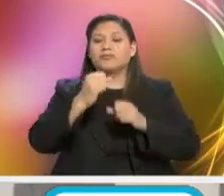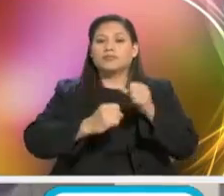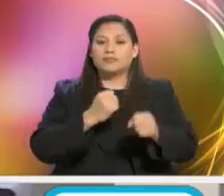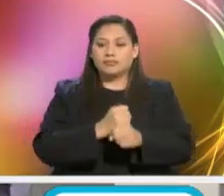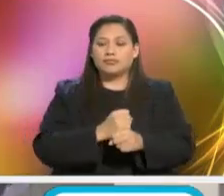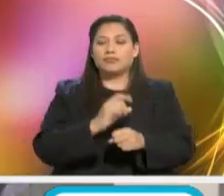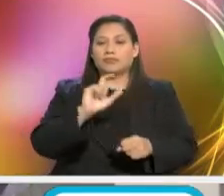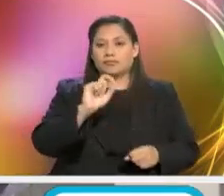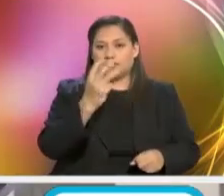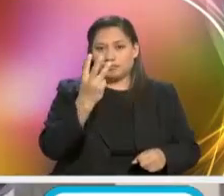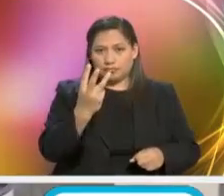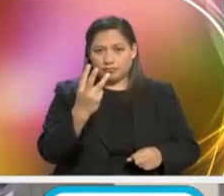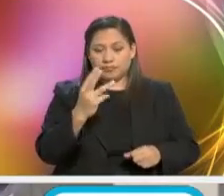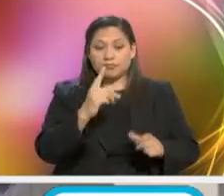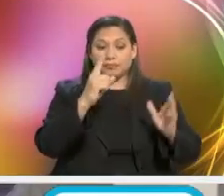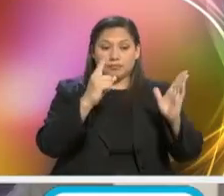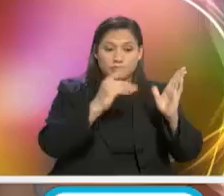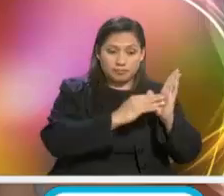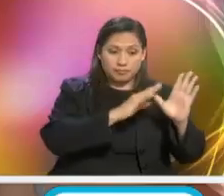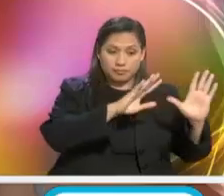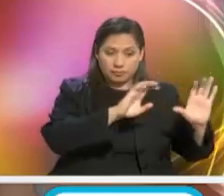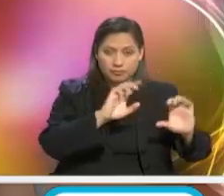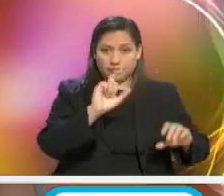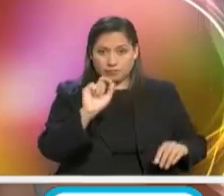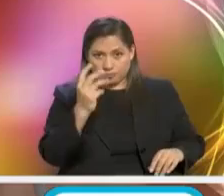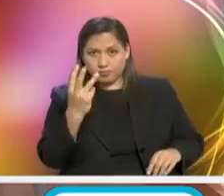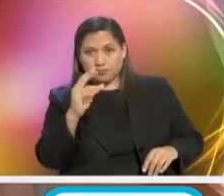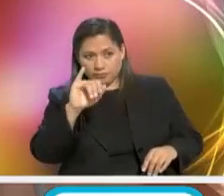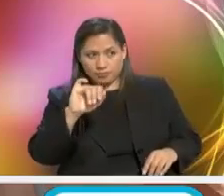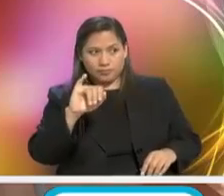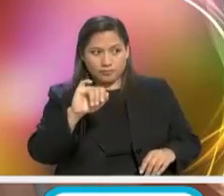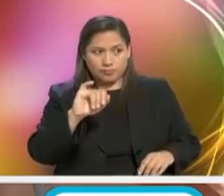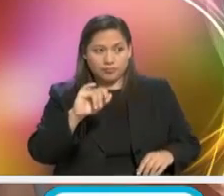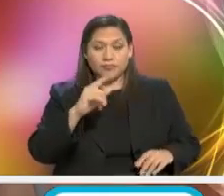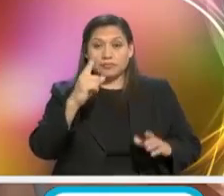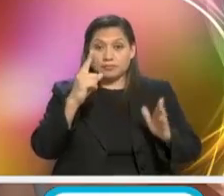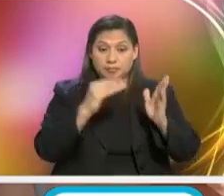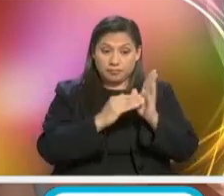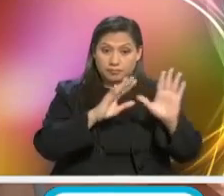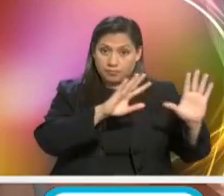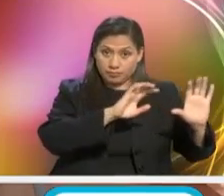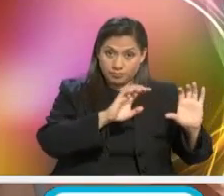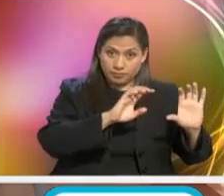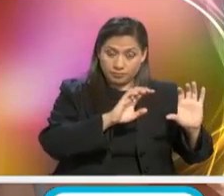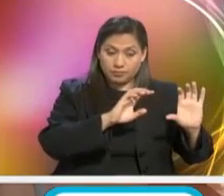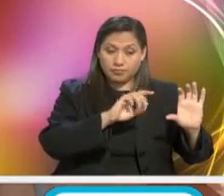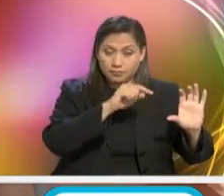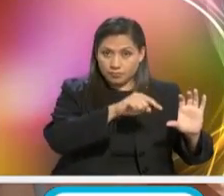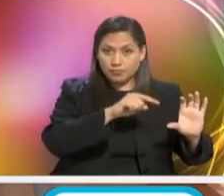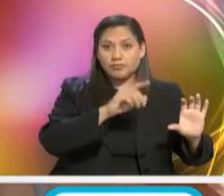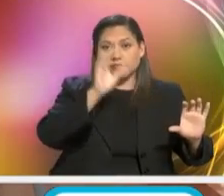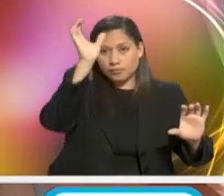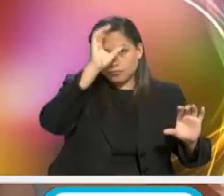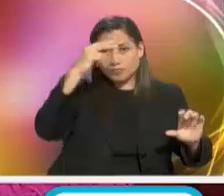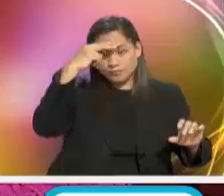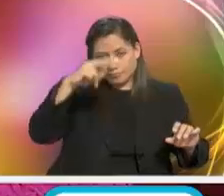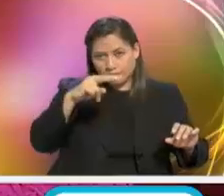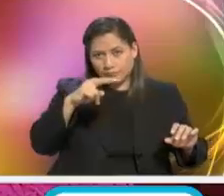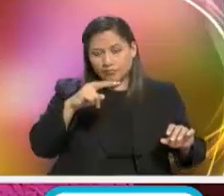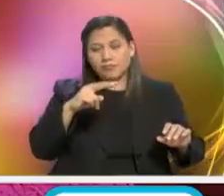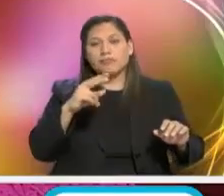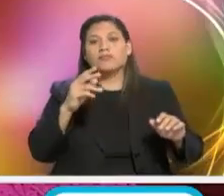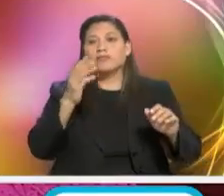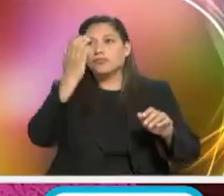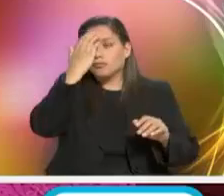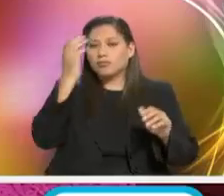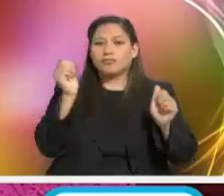En 1900... 1923. En 1923, porque en 1900 Coubertin conoce la cultura mexicana a través de la